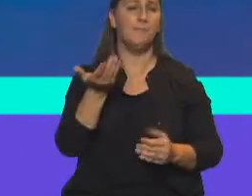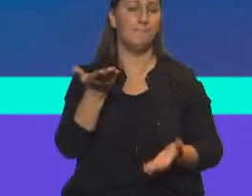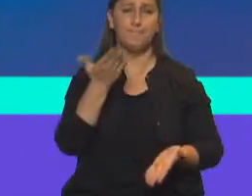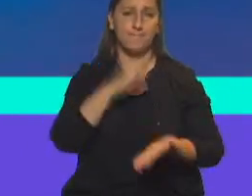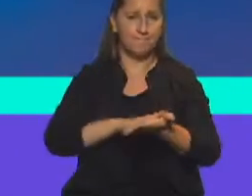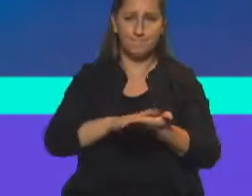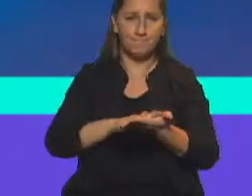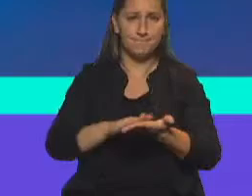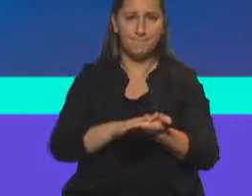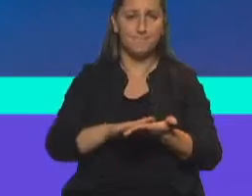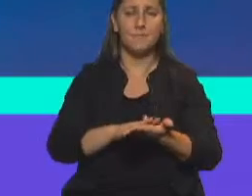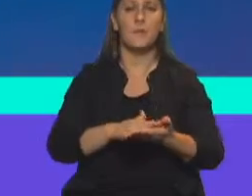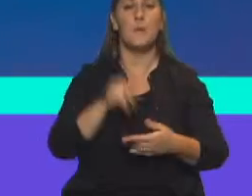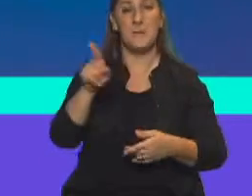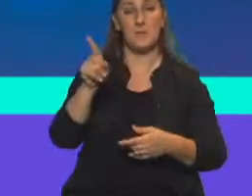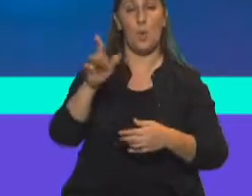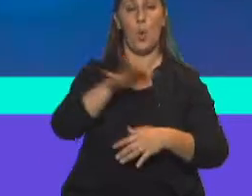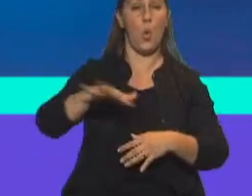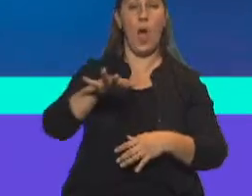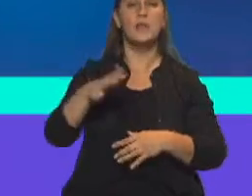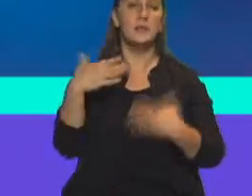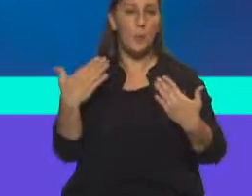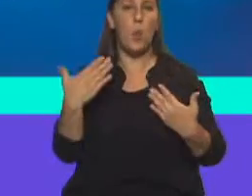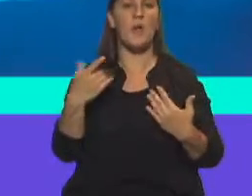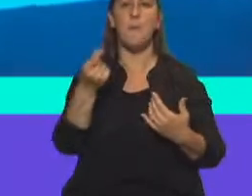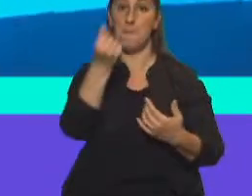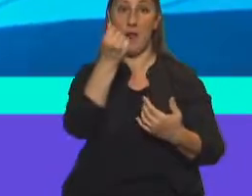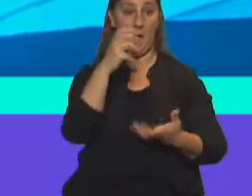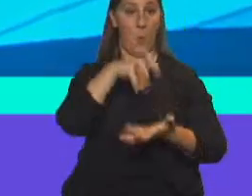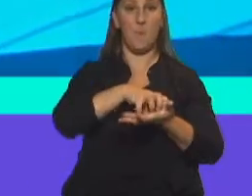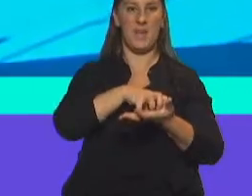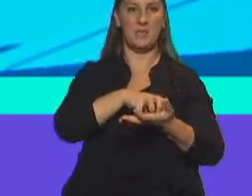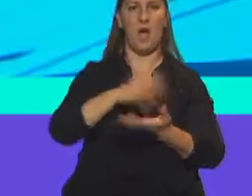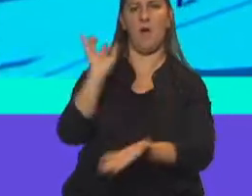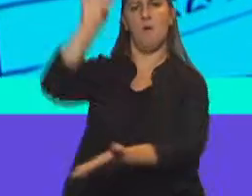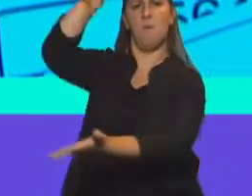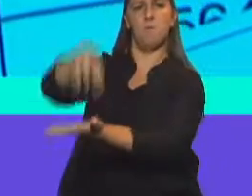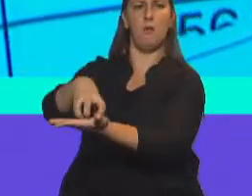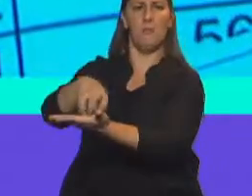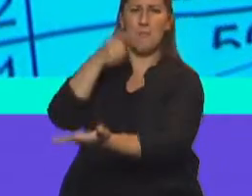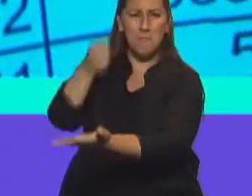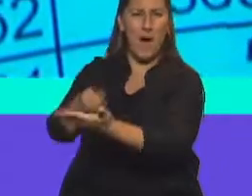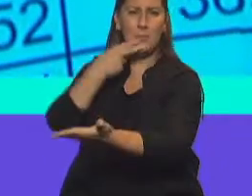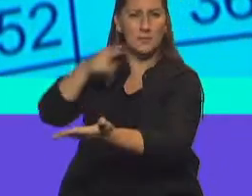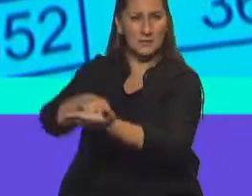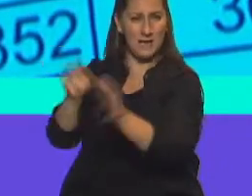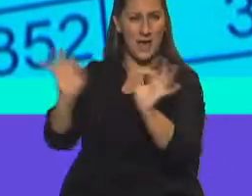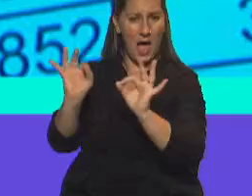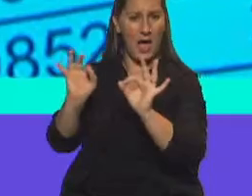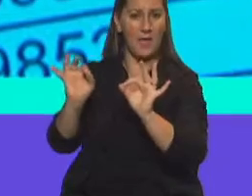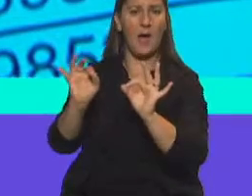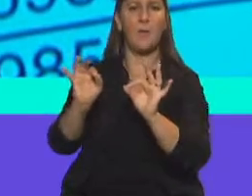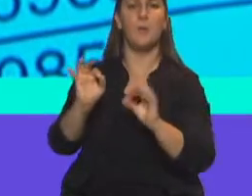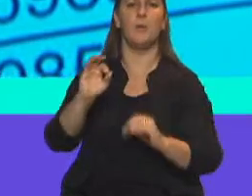cual, para esos lugares en donde directamente podés radicar tu empresa prácticamente sin pagar, estoy hablando del Ducado